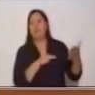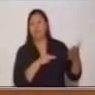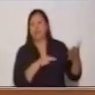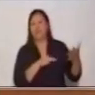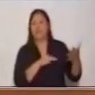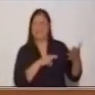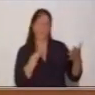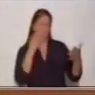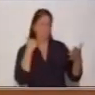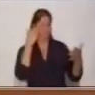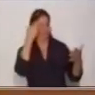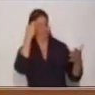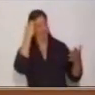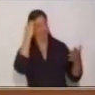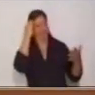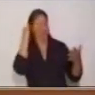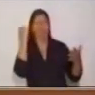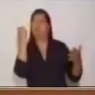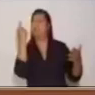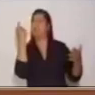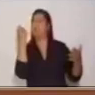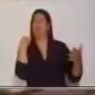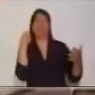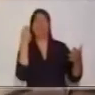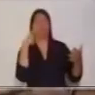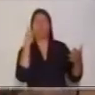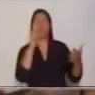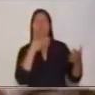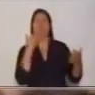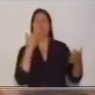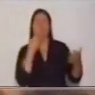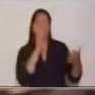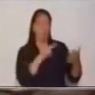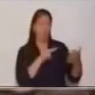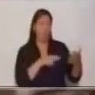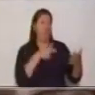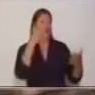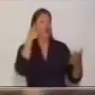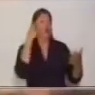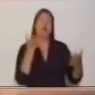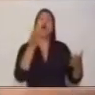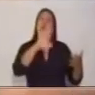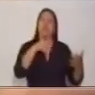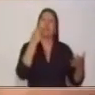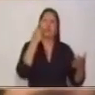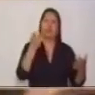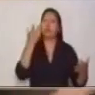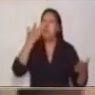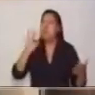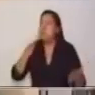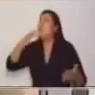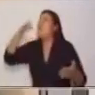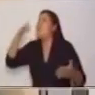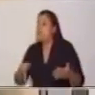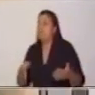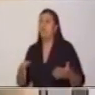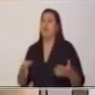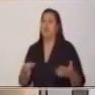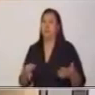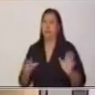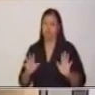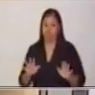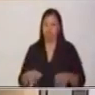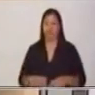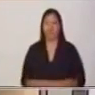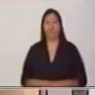nosotros le estamos dando, porque es algo que el lector tiene que comprobar en la realidad. Y por último, acá